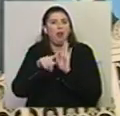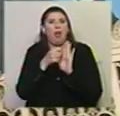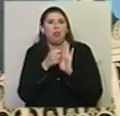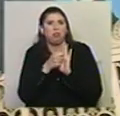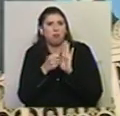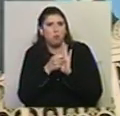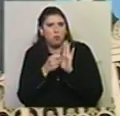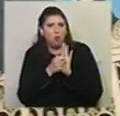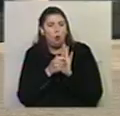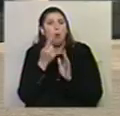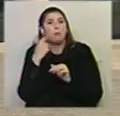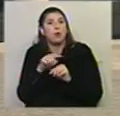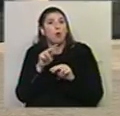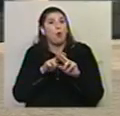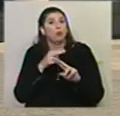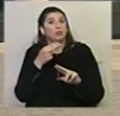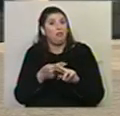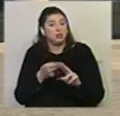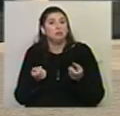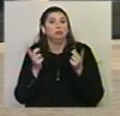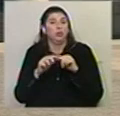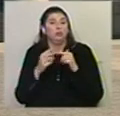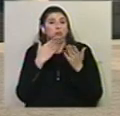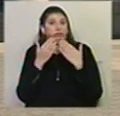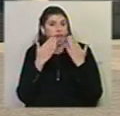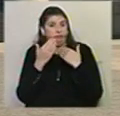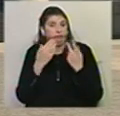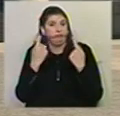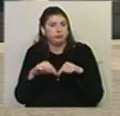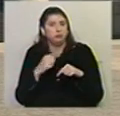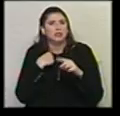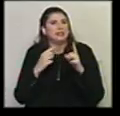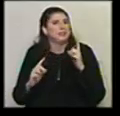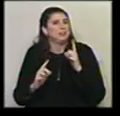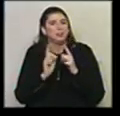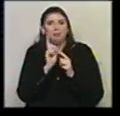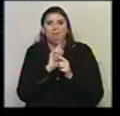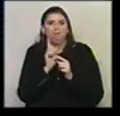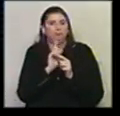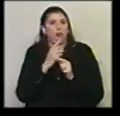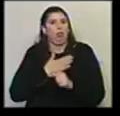tema que vuelve a ponerse en el candelero genera posiciones encontradas desde hace un tiempo considerable.